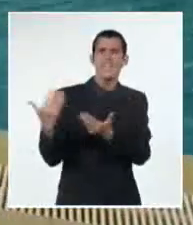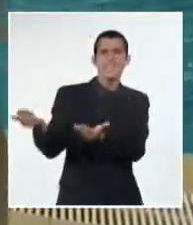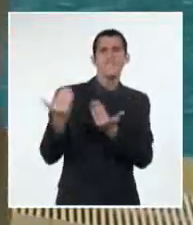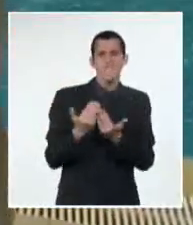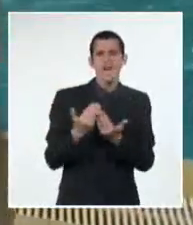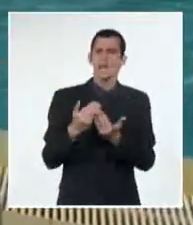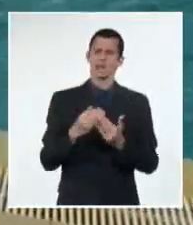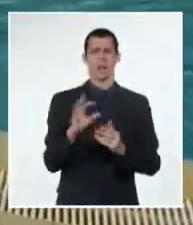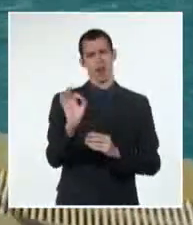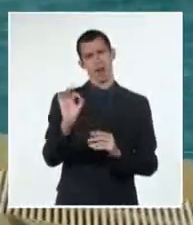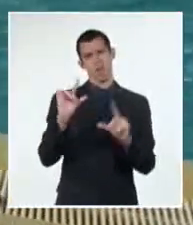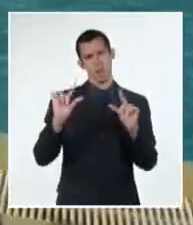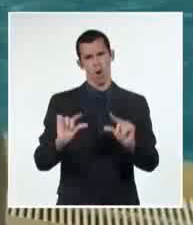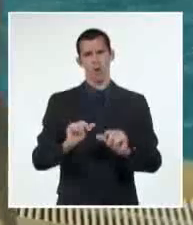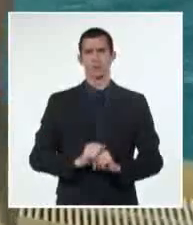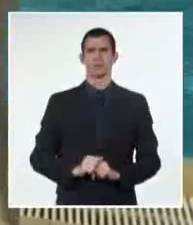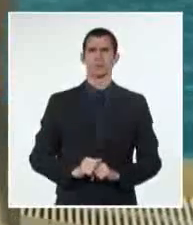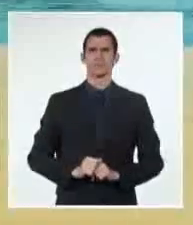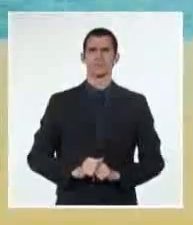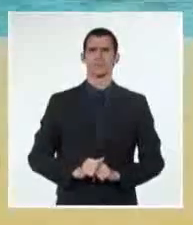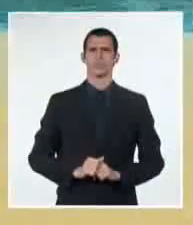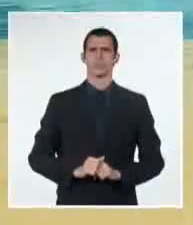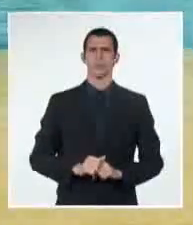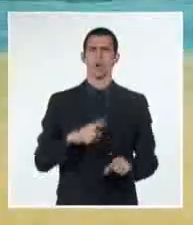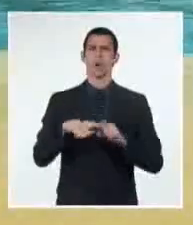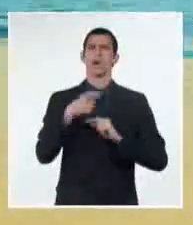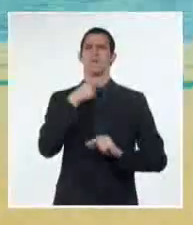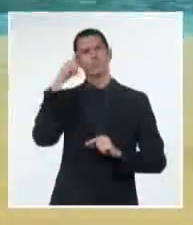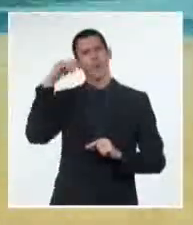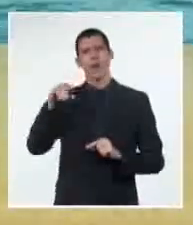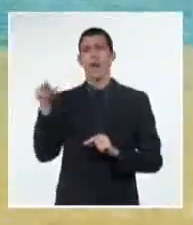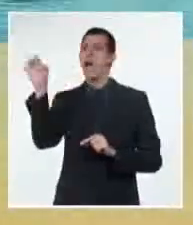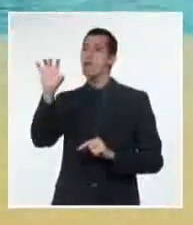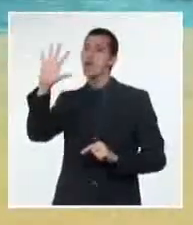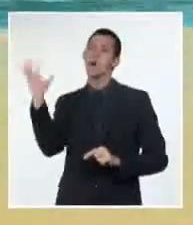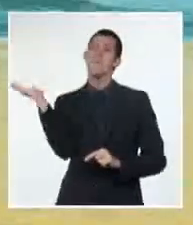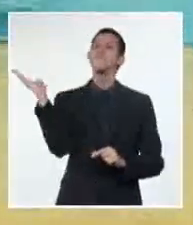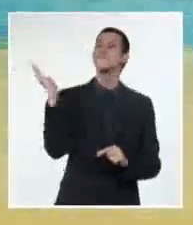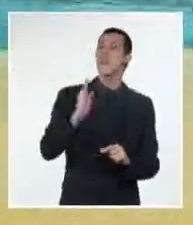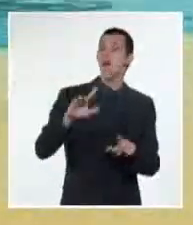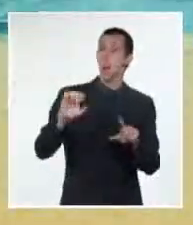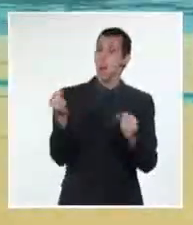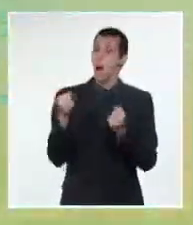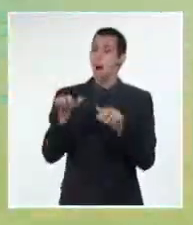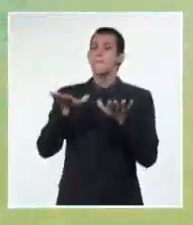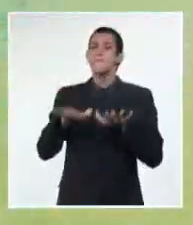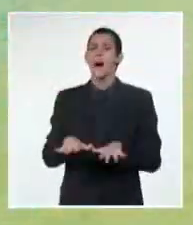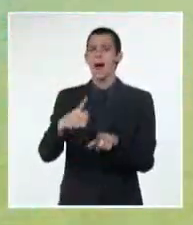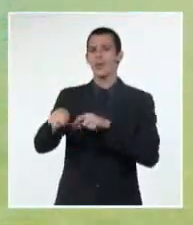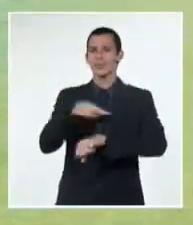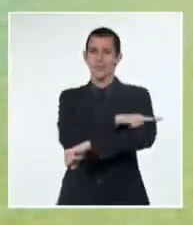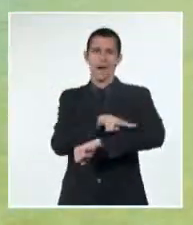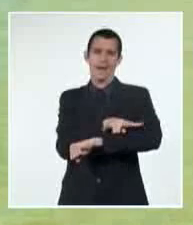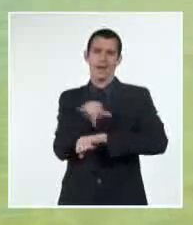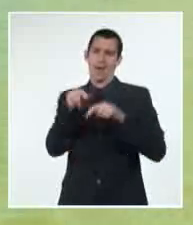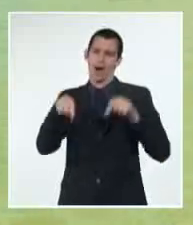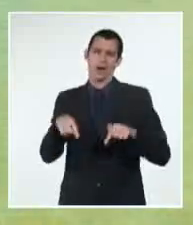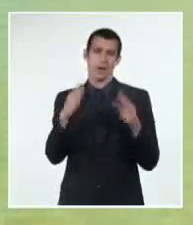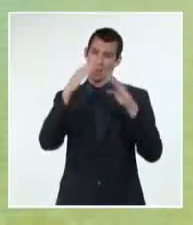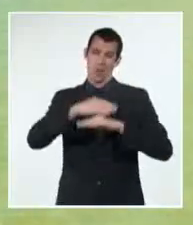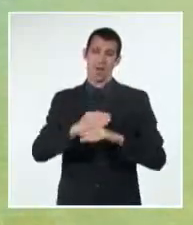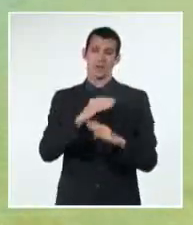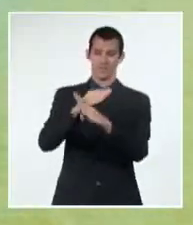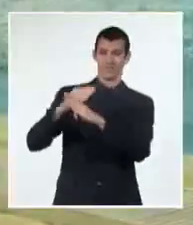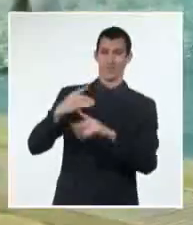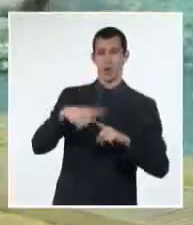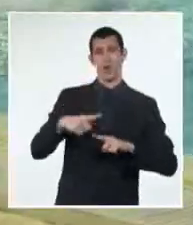a la insuficiencia de conexiones aéreas. Las cifras de arribos por vía marítima carecen de significación como consecuencia de las